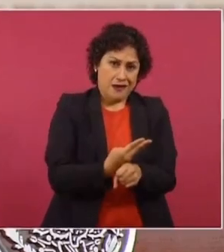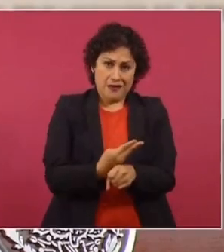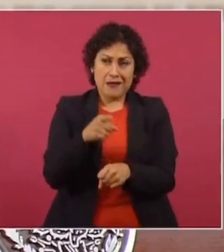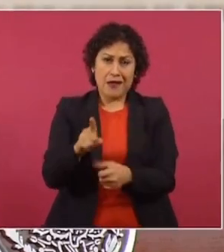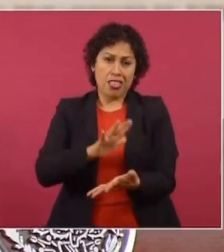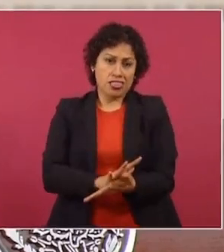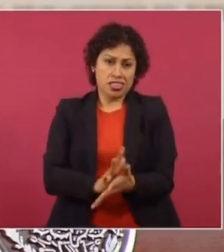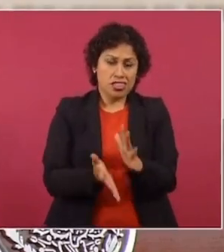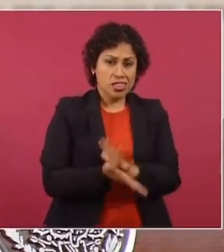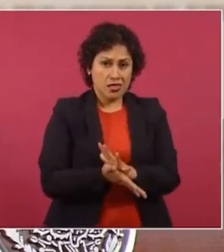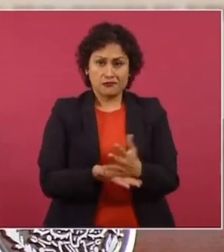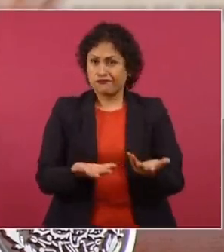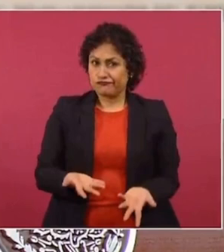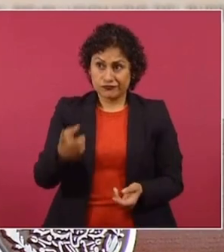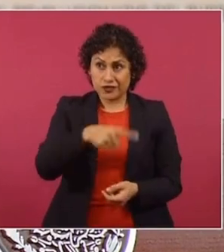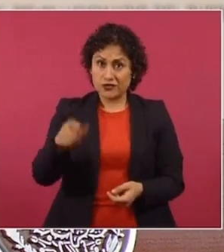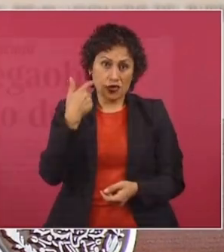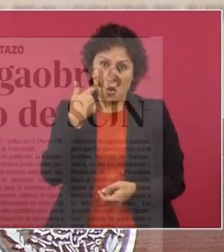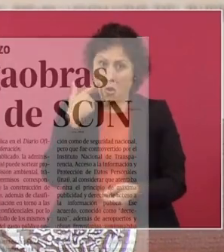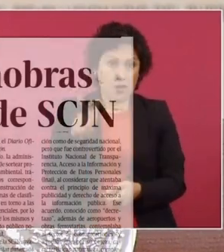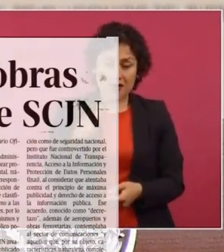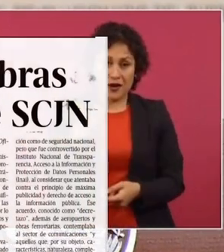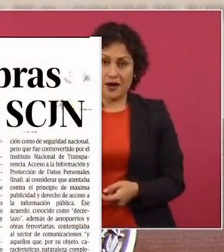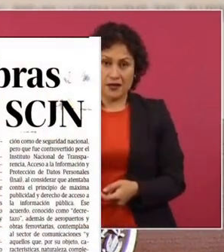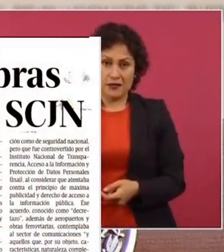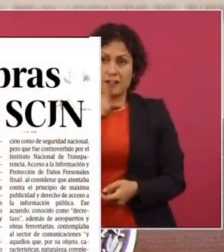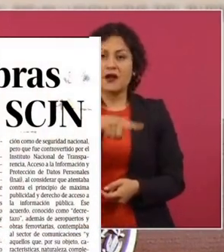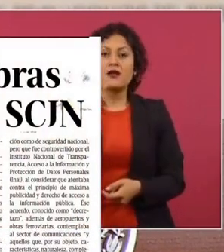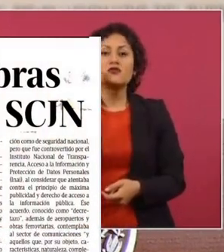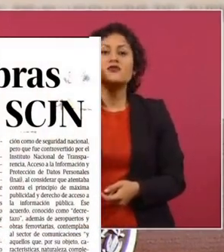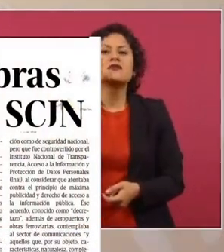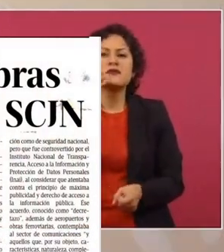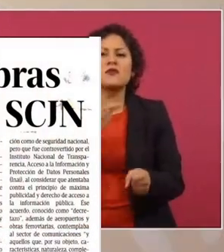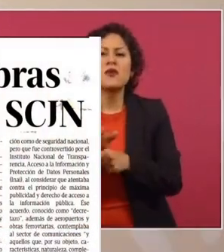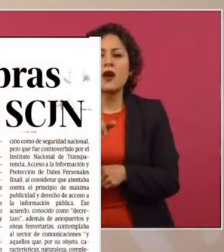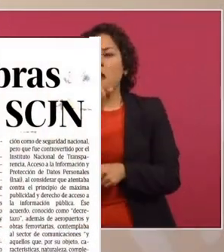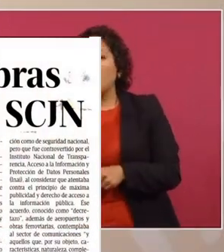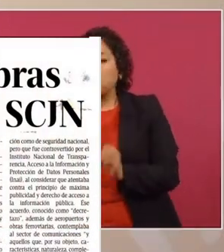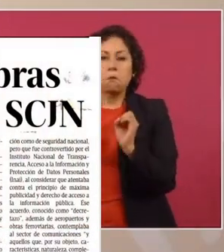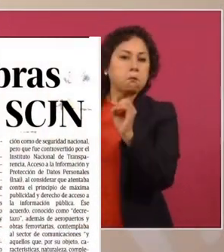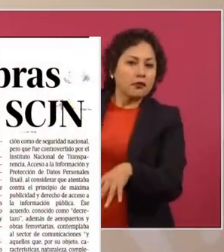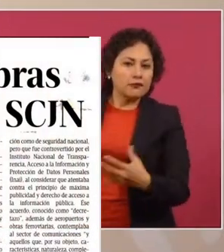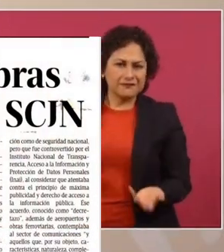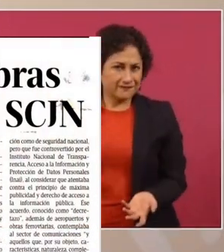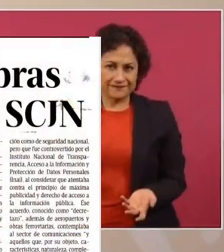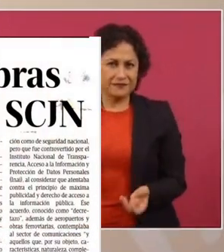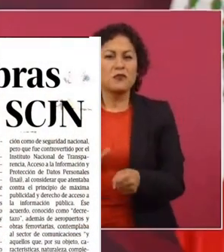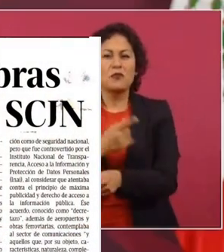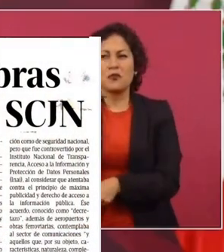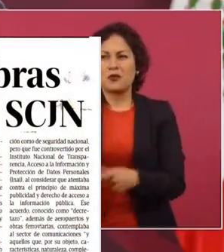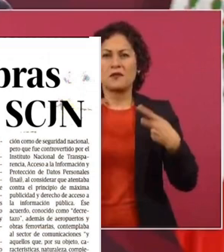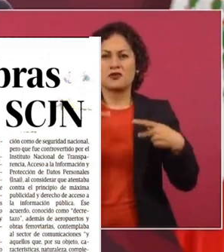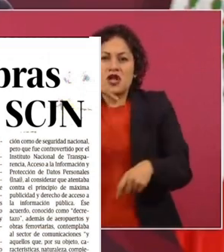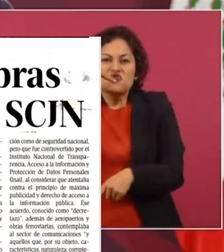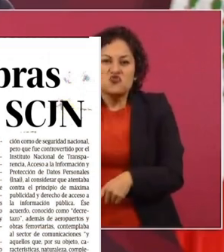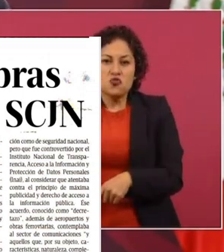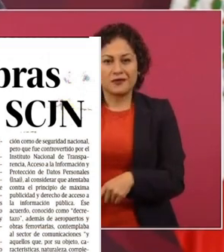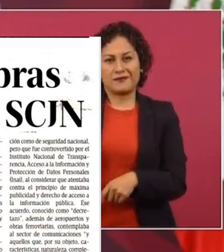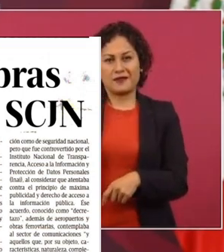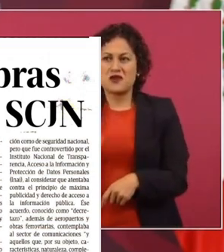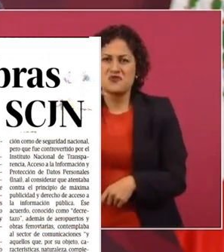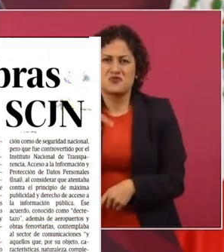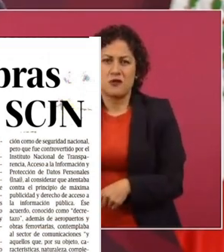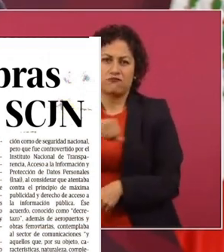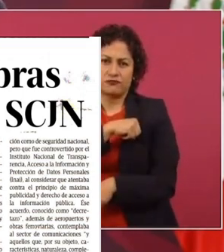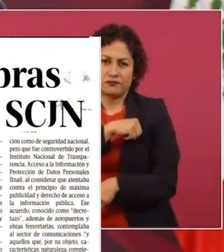mafiosa, que no quisieran que se hiciera nada, que nada más piensan en ellos, muy